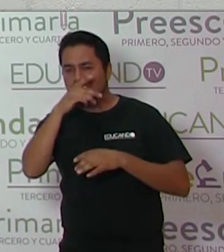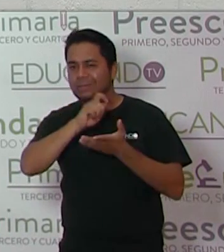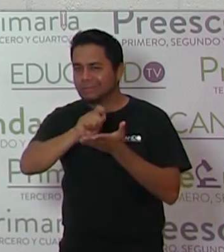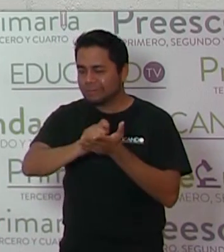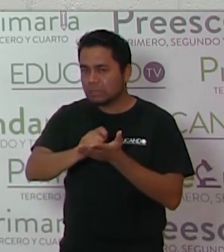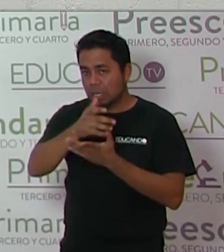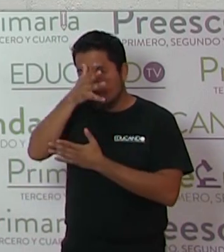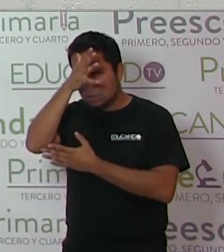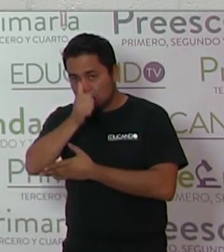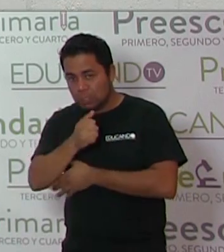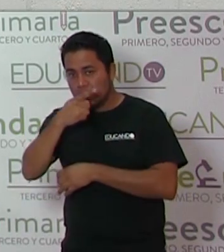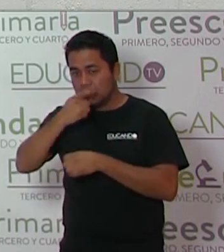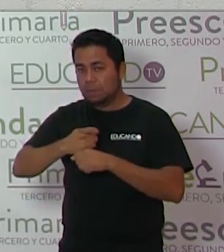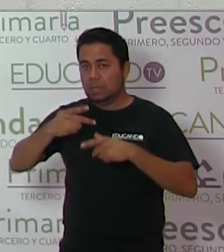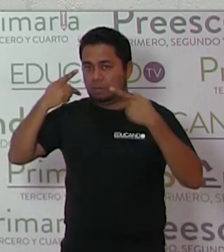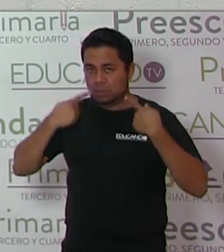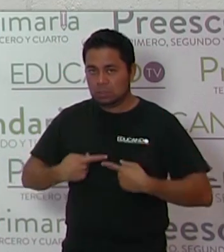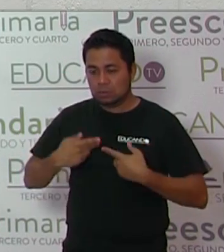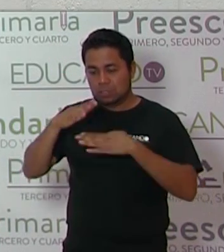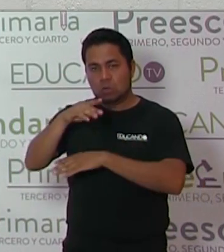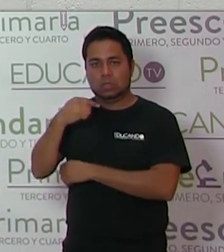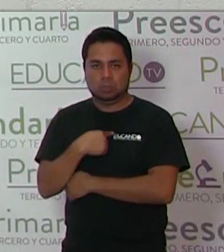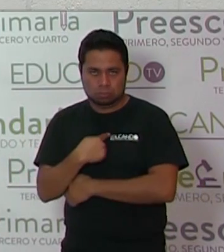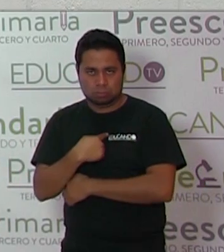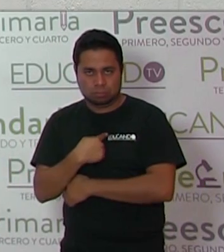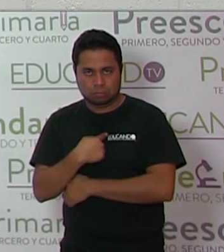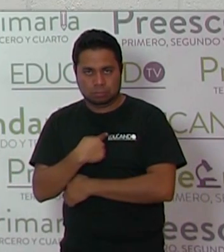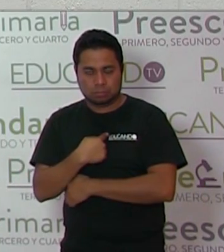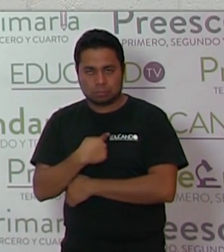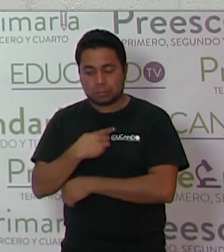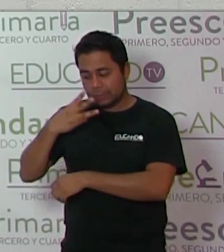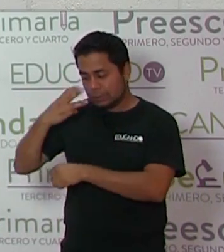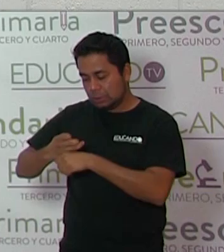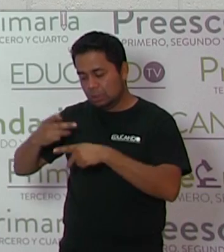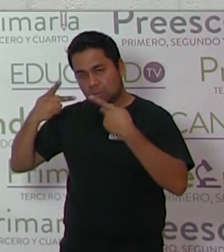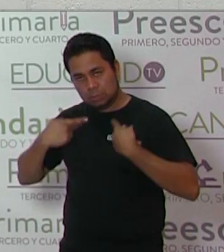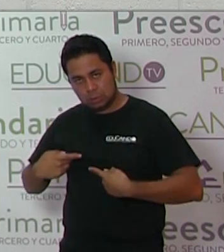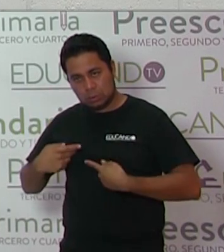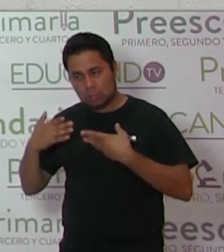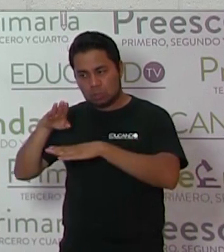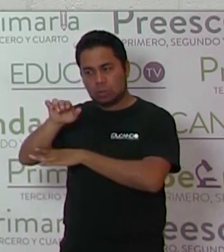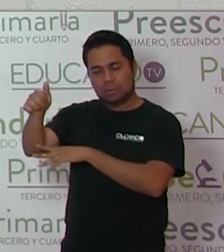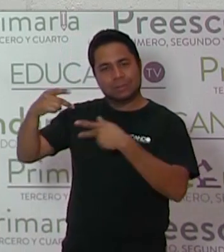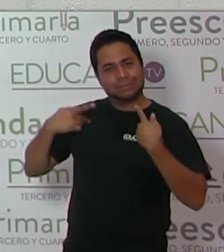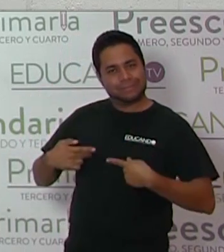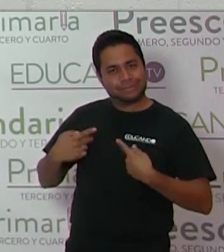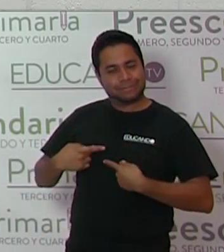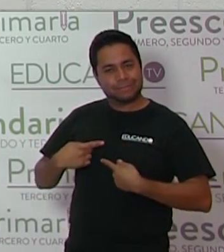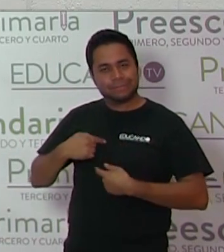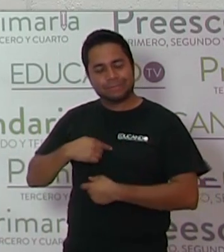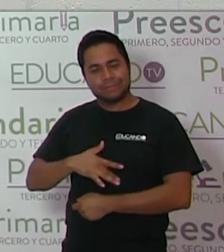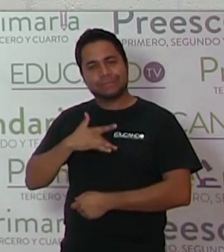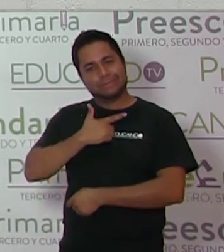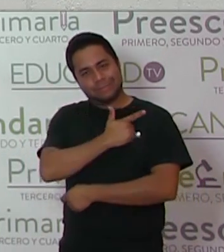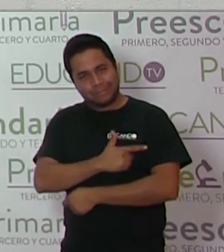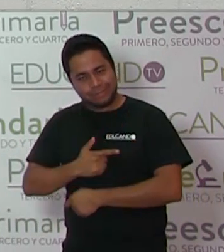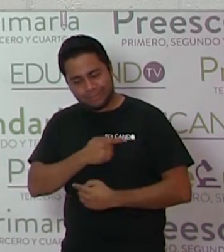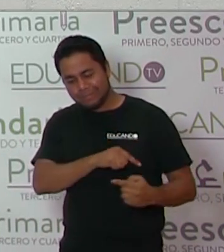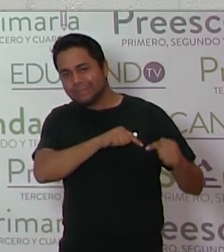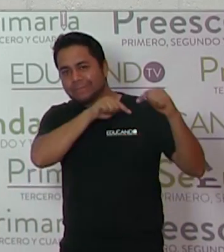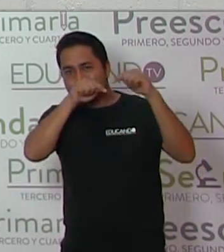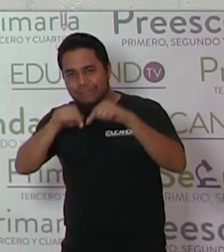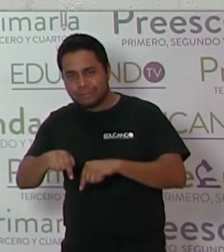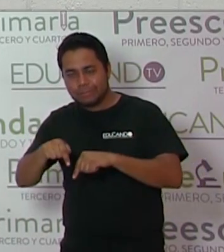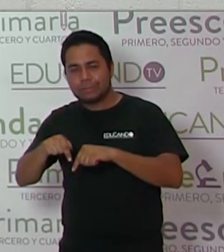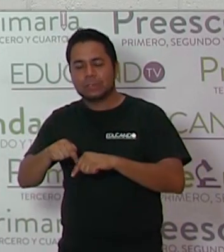persona. Recuerden entonces, en primera persona hablo de mí, en tercera persona hablo de otros. Me dio mucho gusto